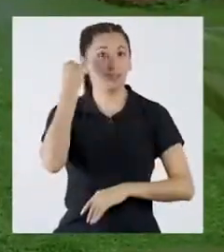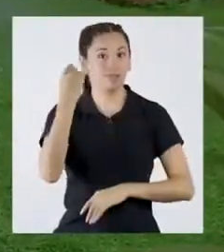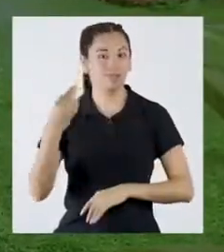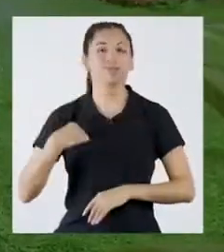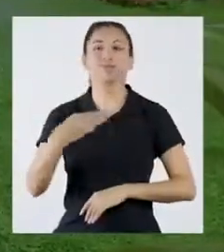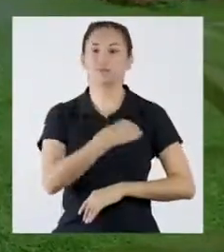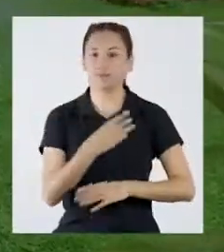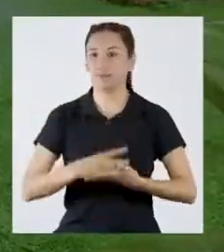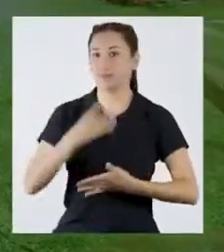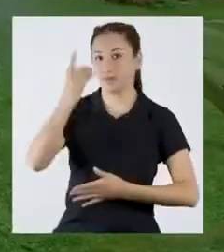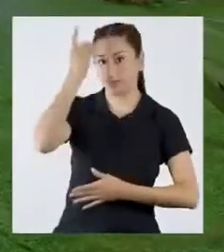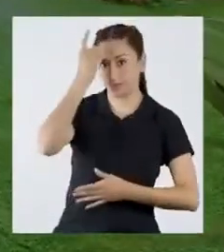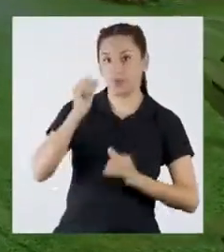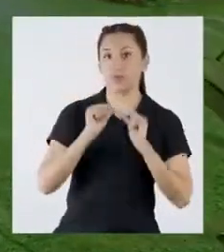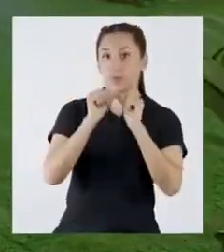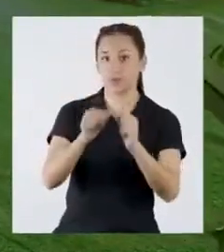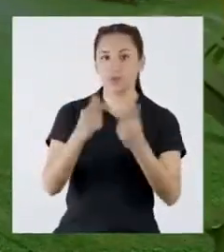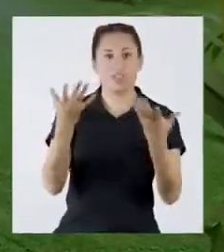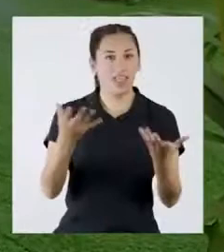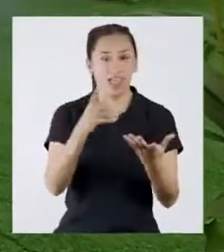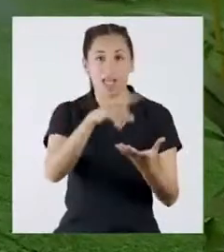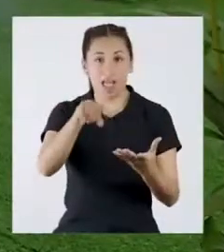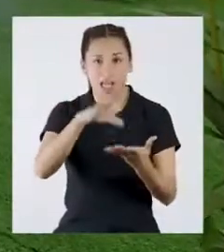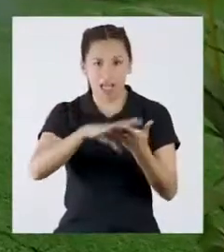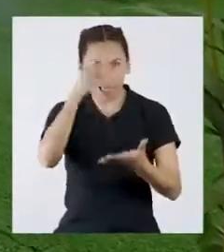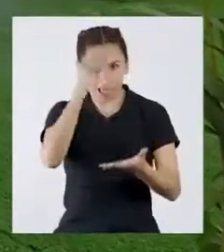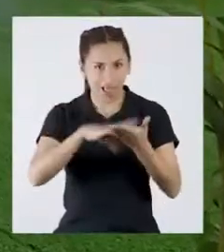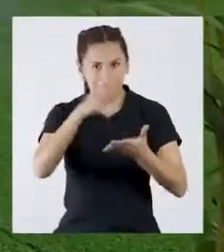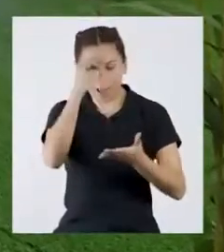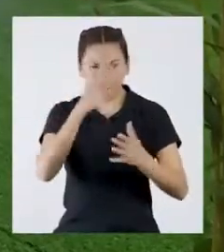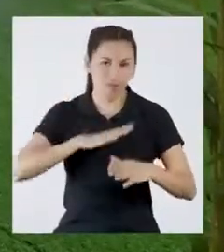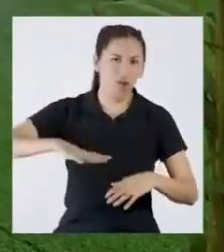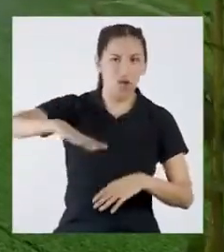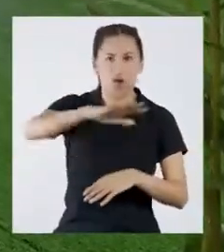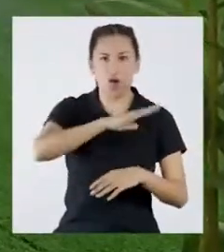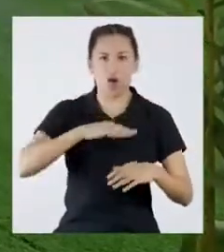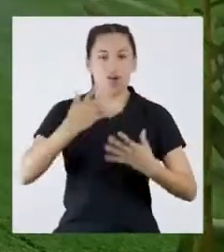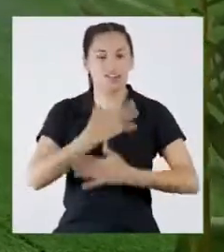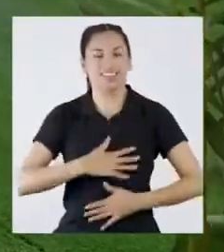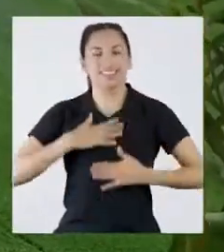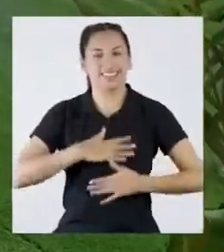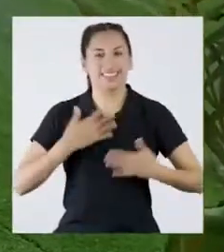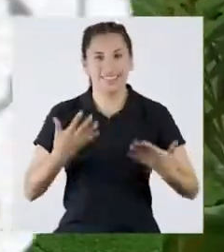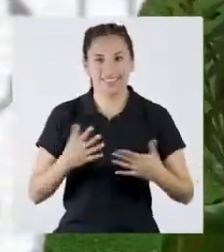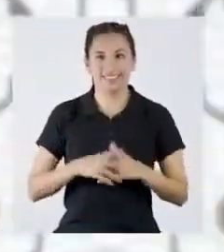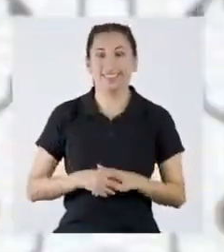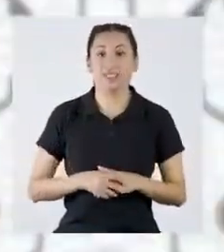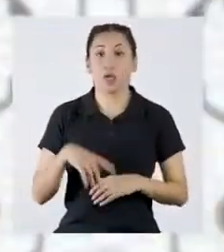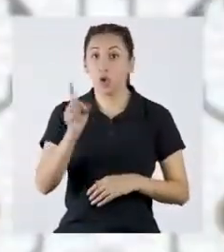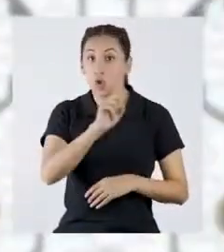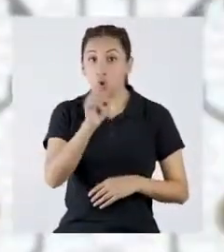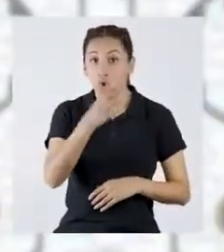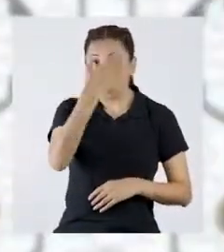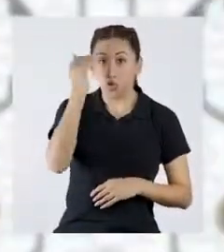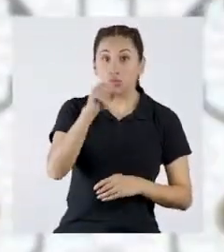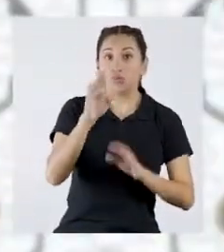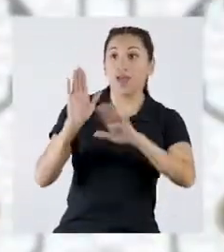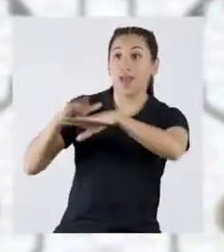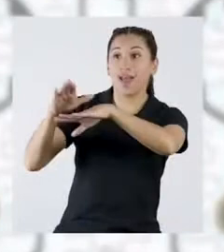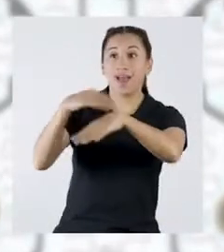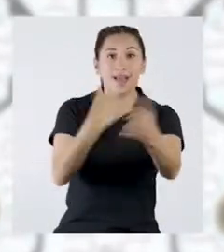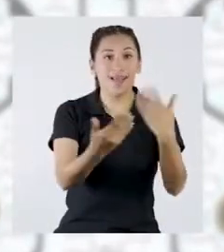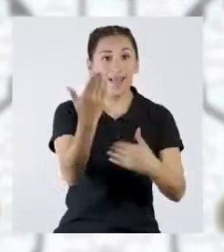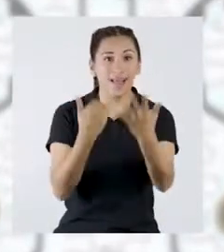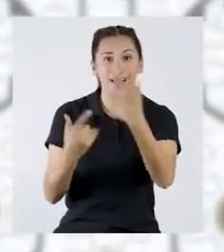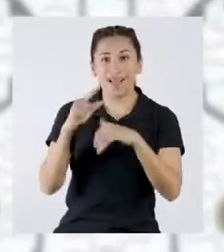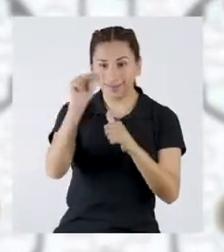una iniciativa del Ministerio de Educación para crear aprendizajes juntas y juntos de manera divertida. No se olviden de llamar a todas